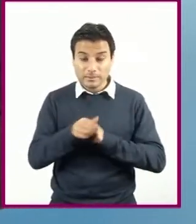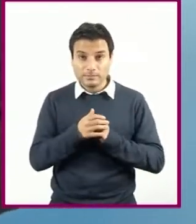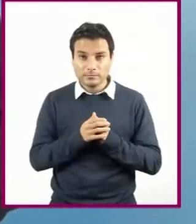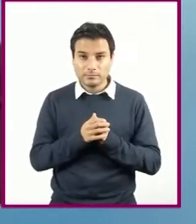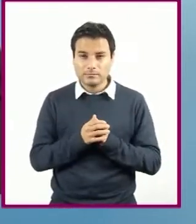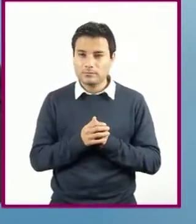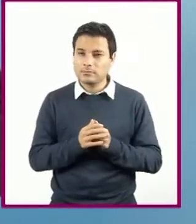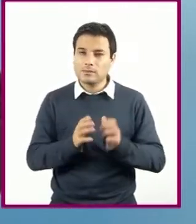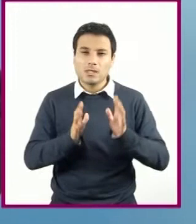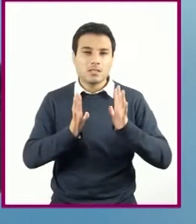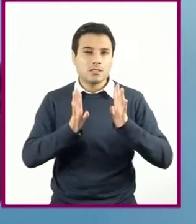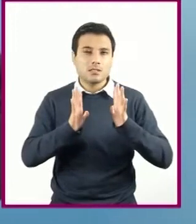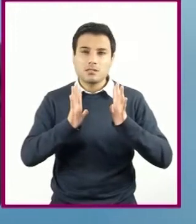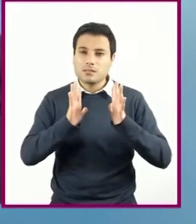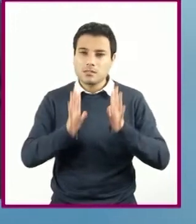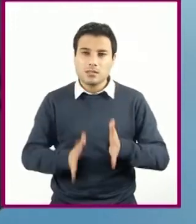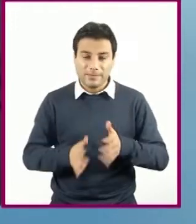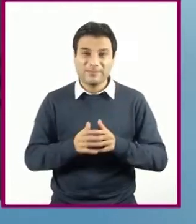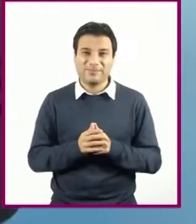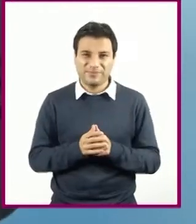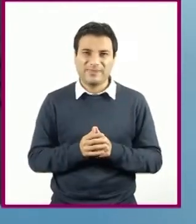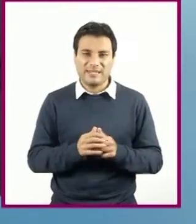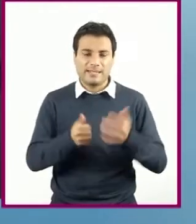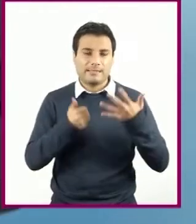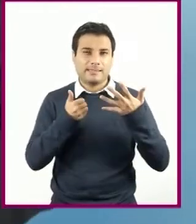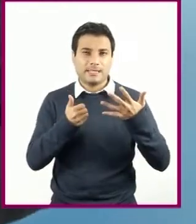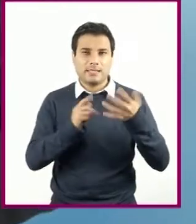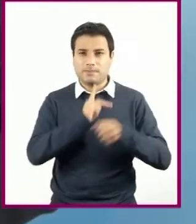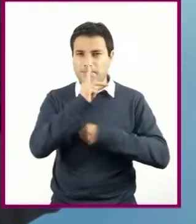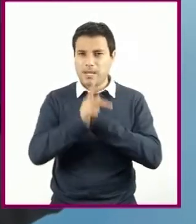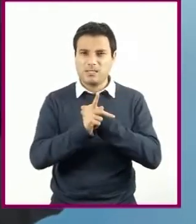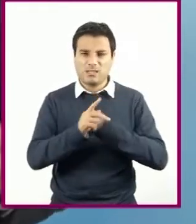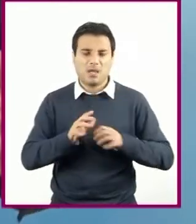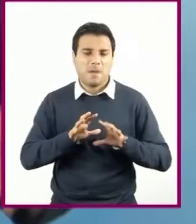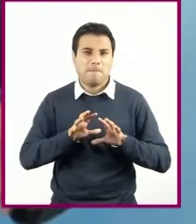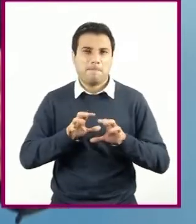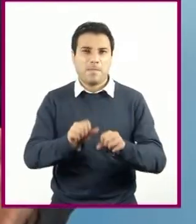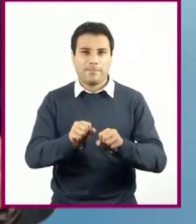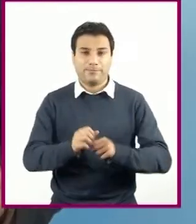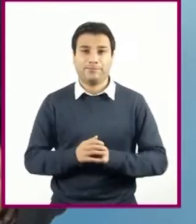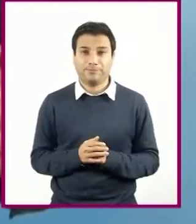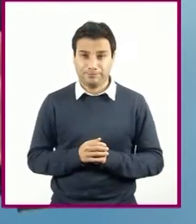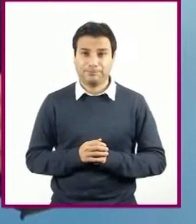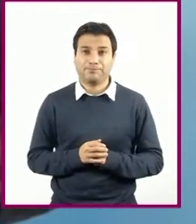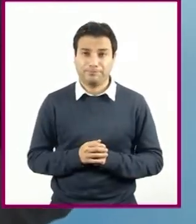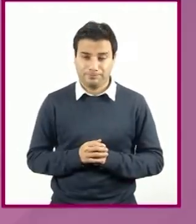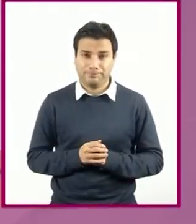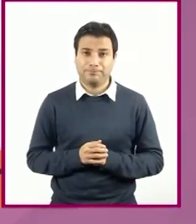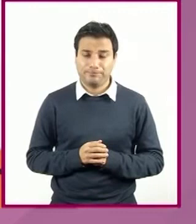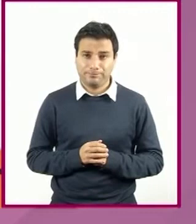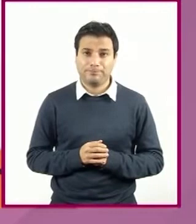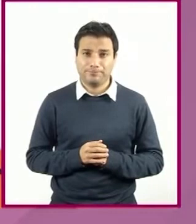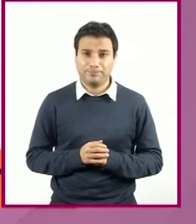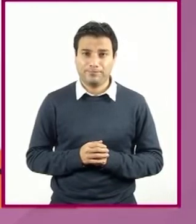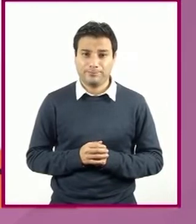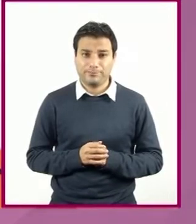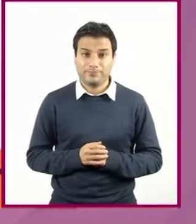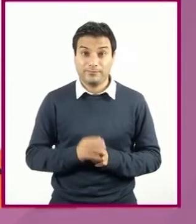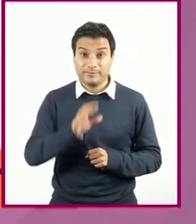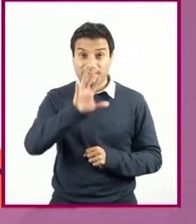encontraba prácticamente en las manos de 6 países europeos. Así es, alumnos y alumnas.